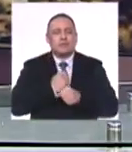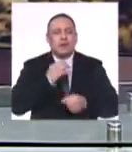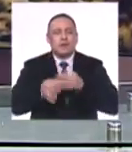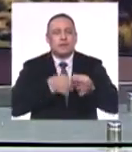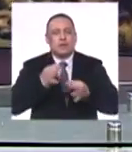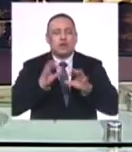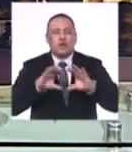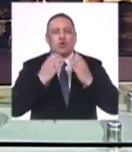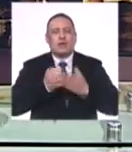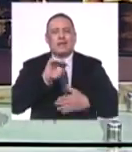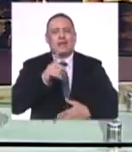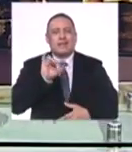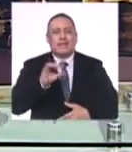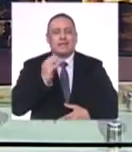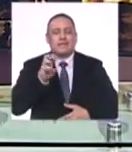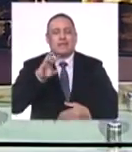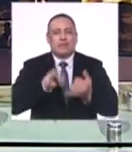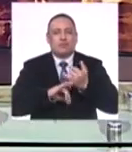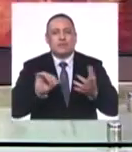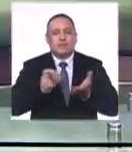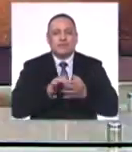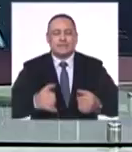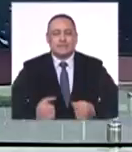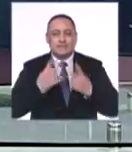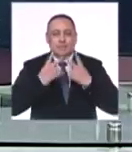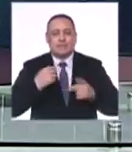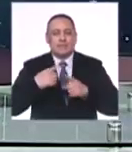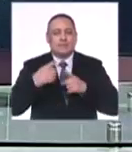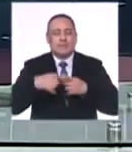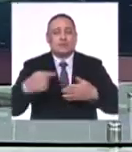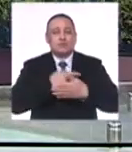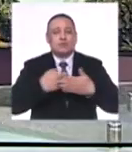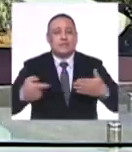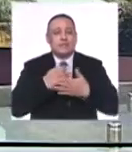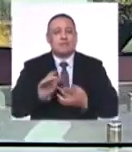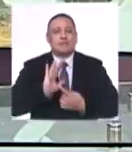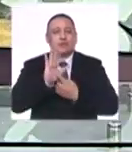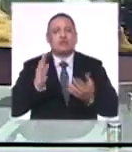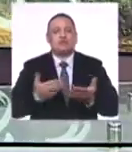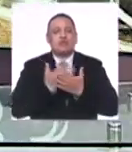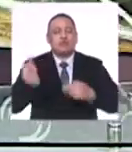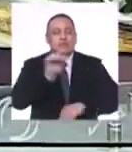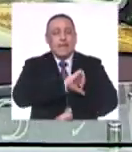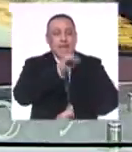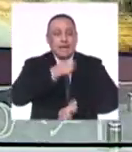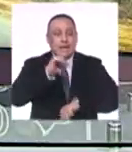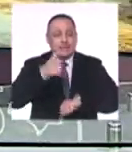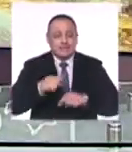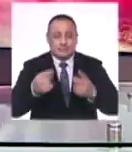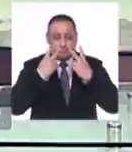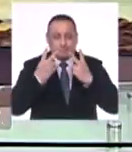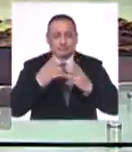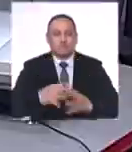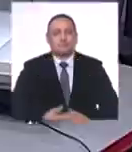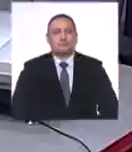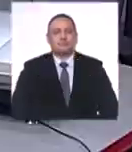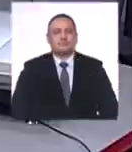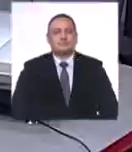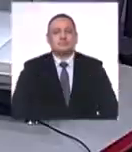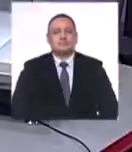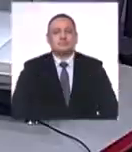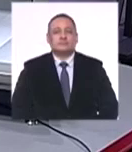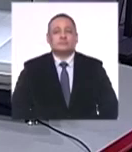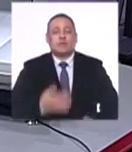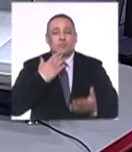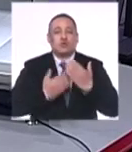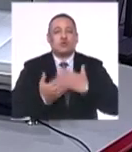de la congresista Lady Camones, quien viene realizando su semana de representación en Ancash. Adelante. Buenos